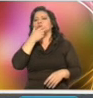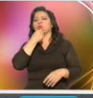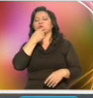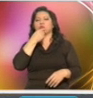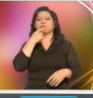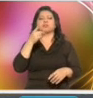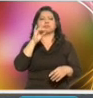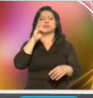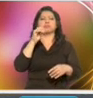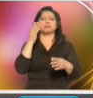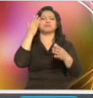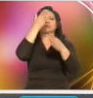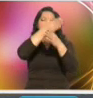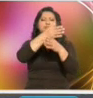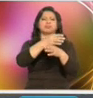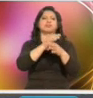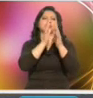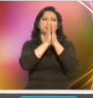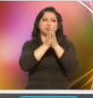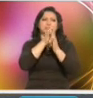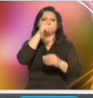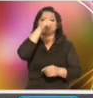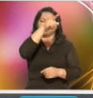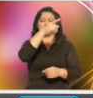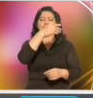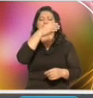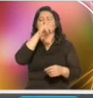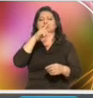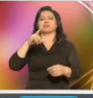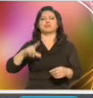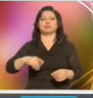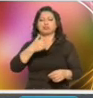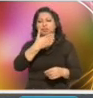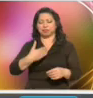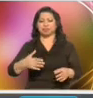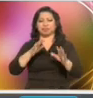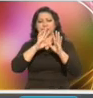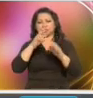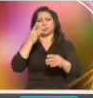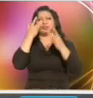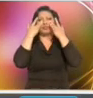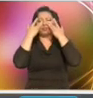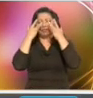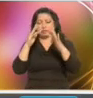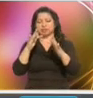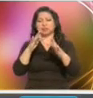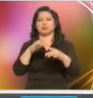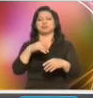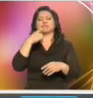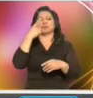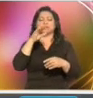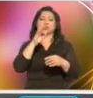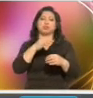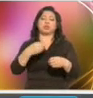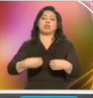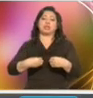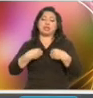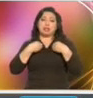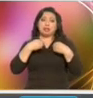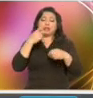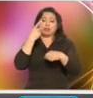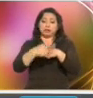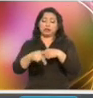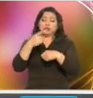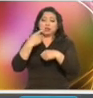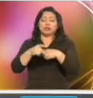dice a Madero, oiga, señor Madero, pues renuncie porque así podemos salvaguardar su vida, podemos ayudarle, que su familia y usted y la de